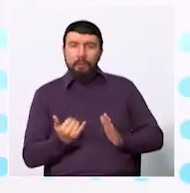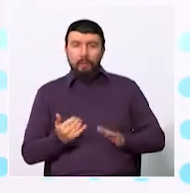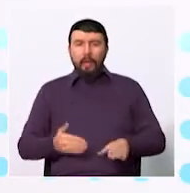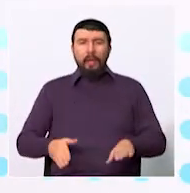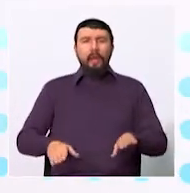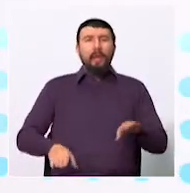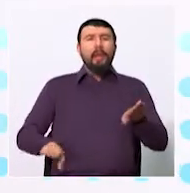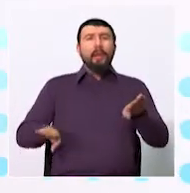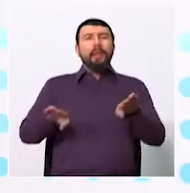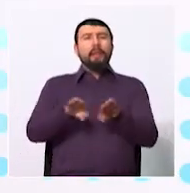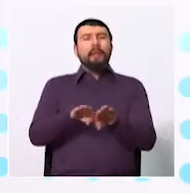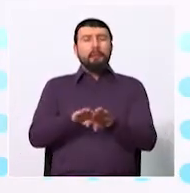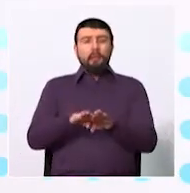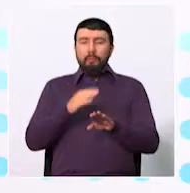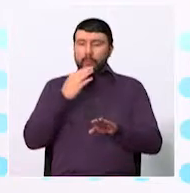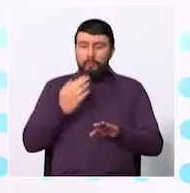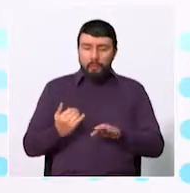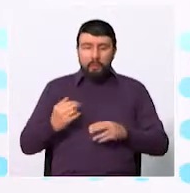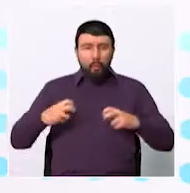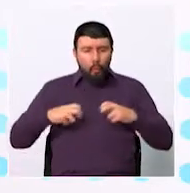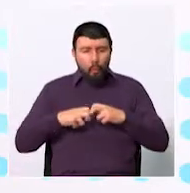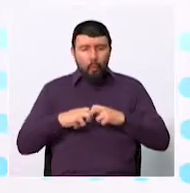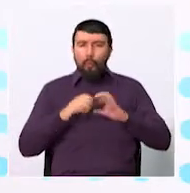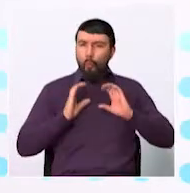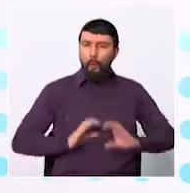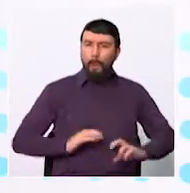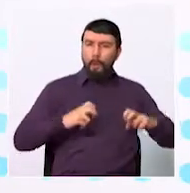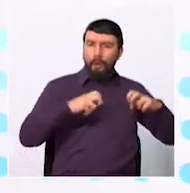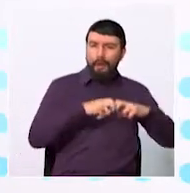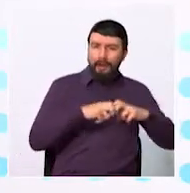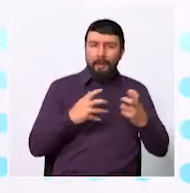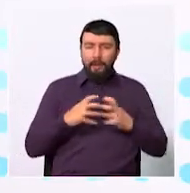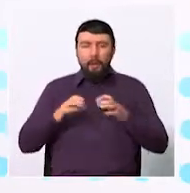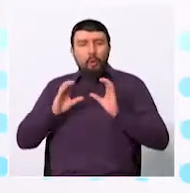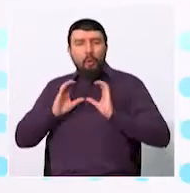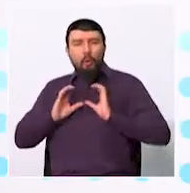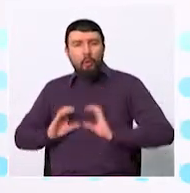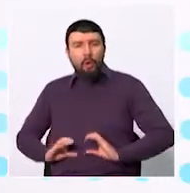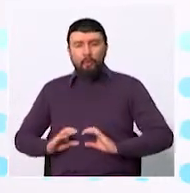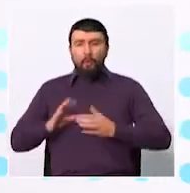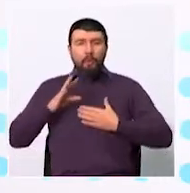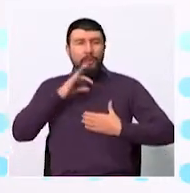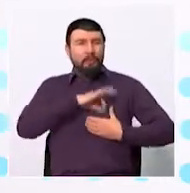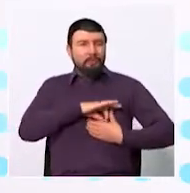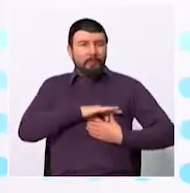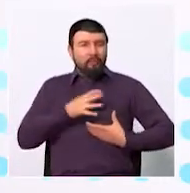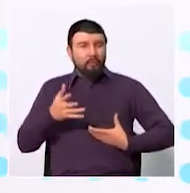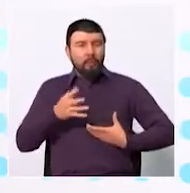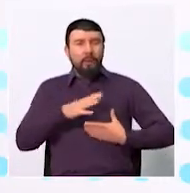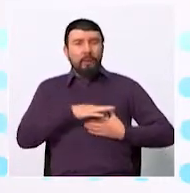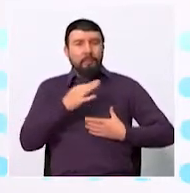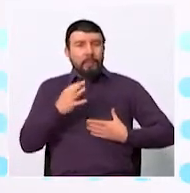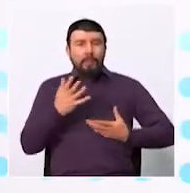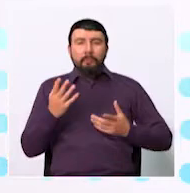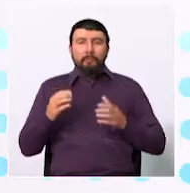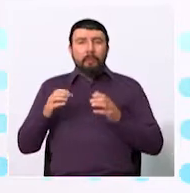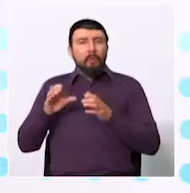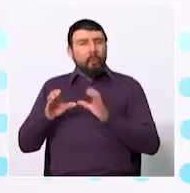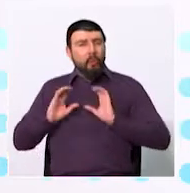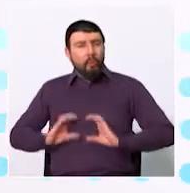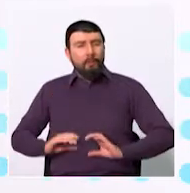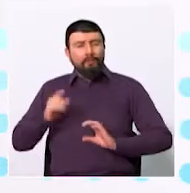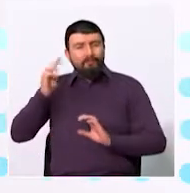parte energética que es el cuerpo energético del cuerpo espiritual como se quiera llamar el cuerpo mental en fin para no